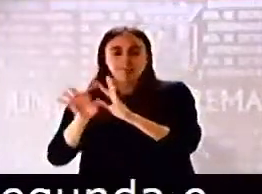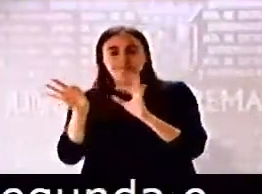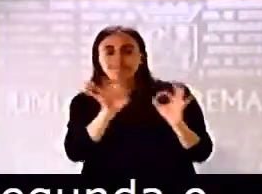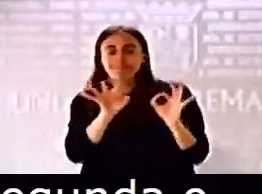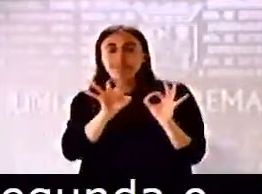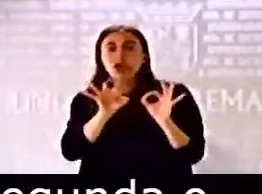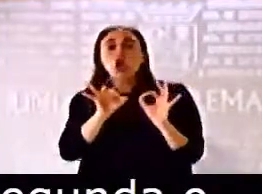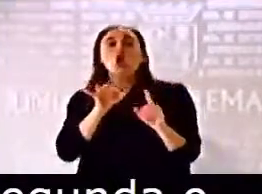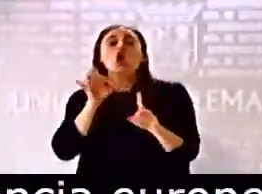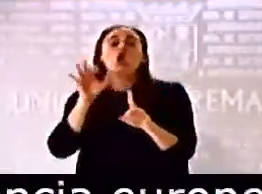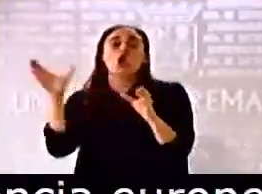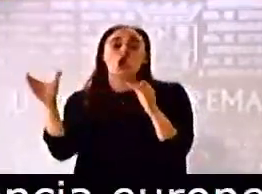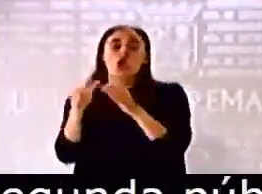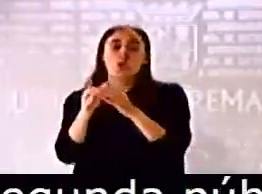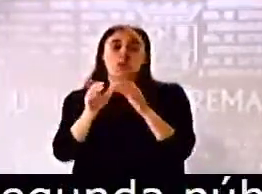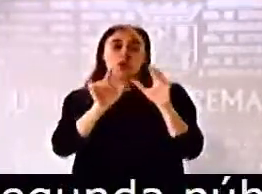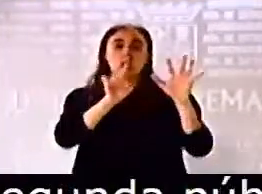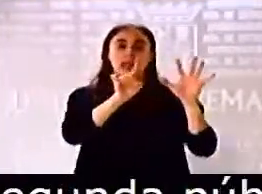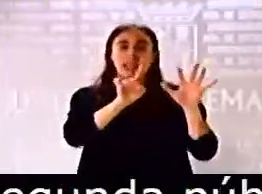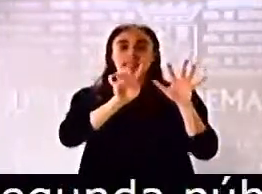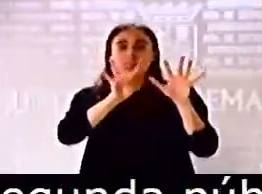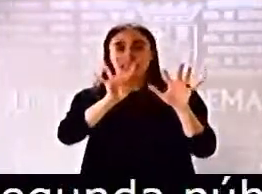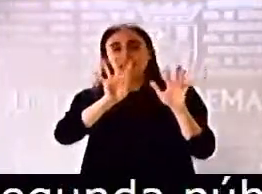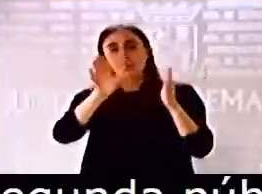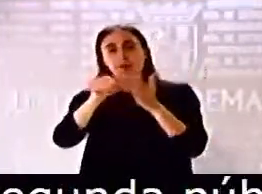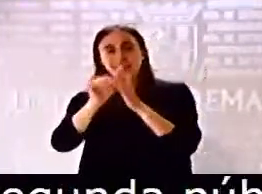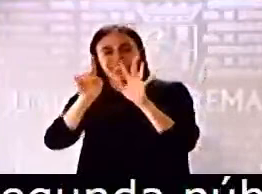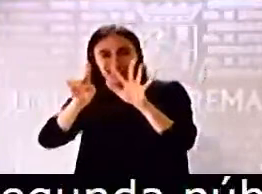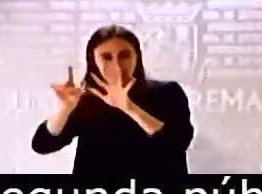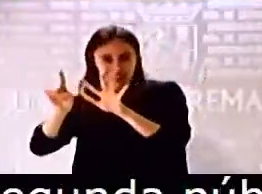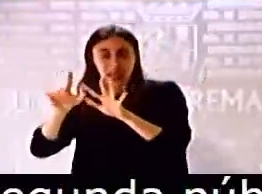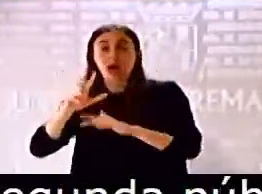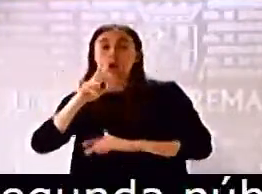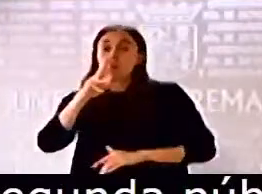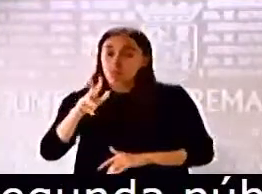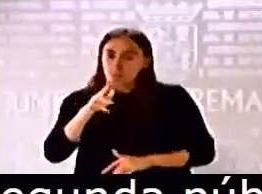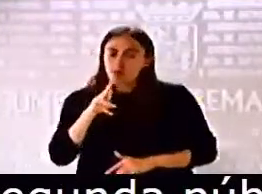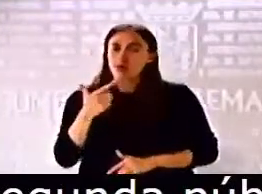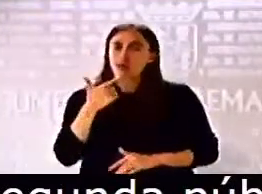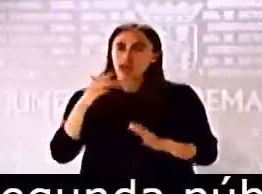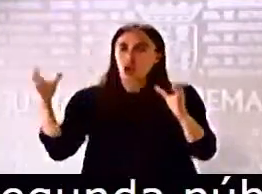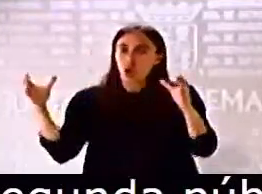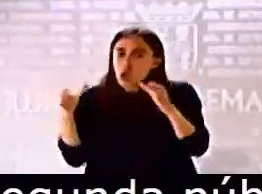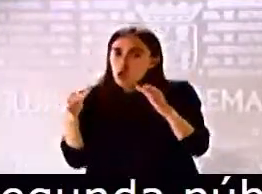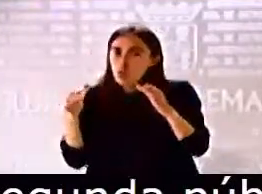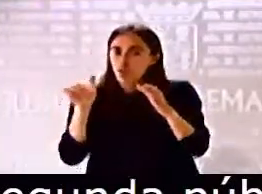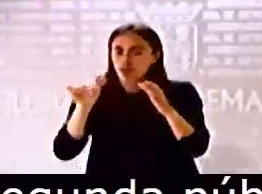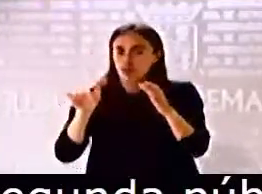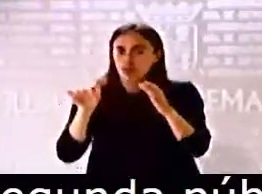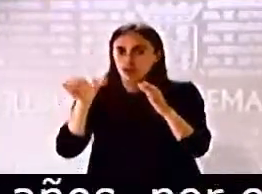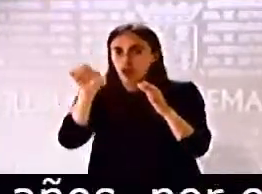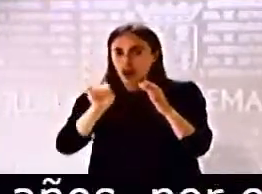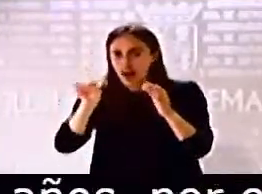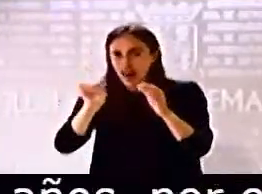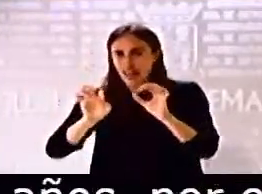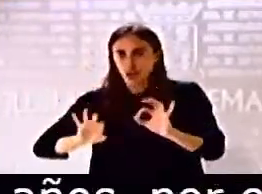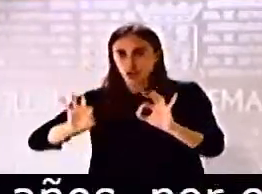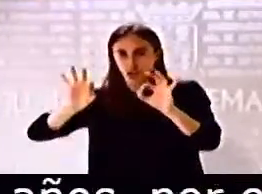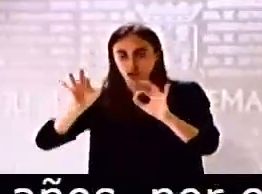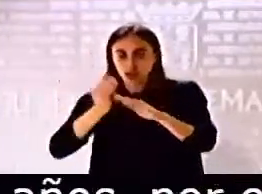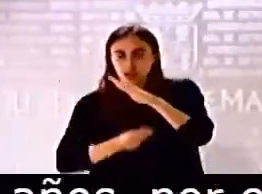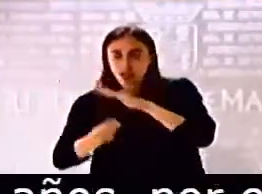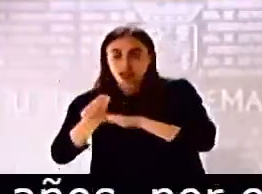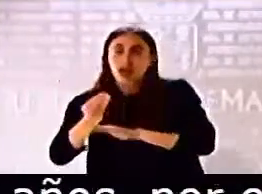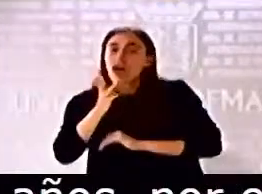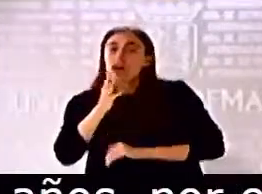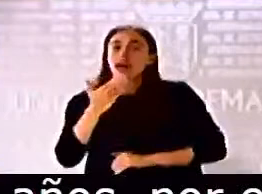los 69 a los 66 años. Por eso les digo a esas personas que han nacido en esos años y que ahora tienen edades